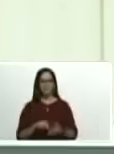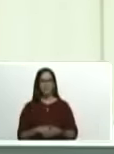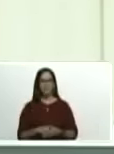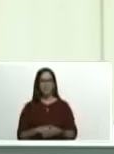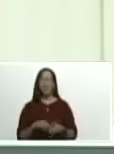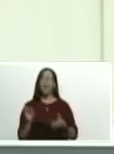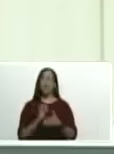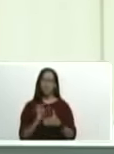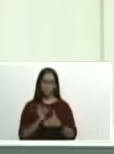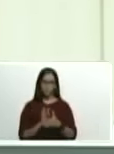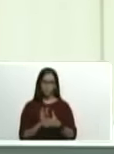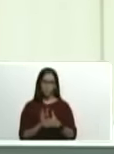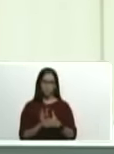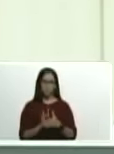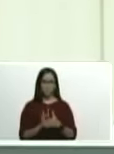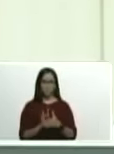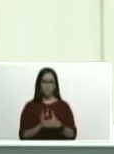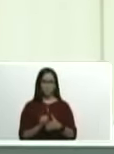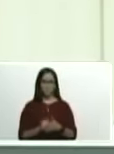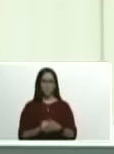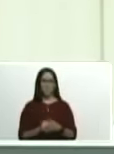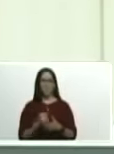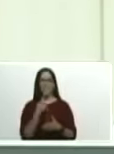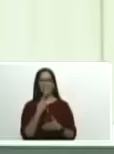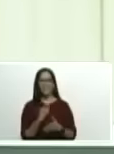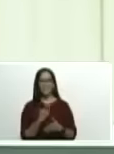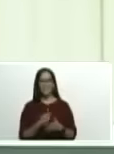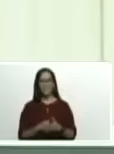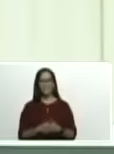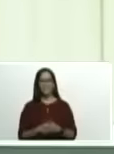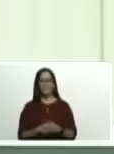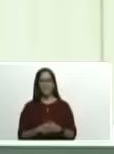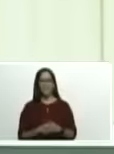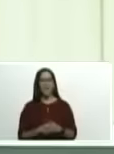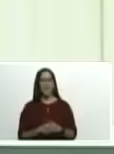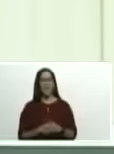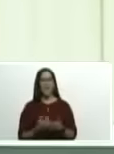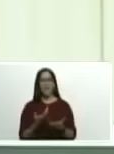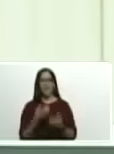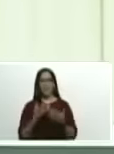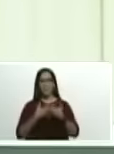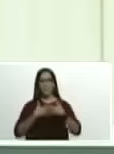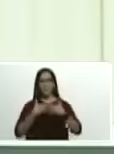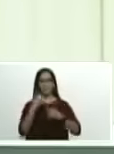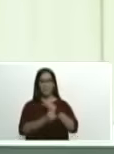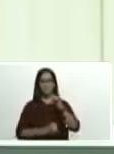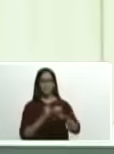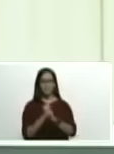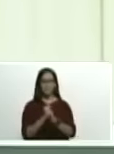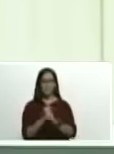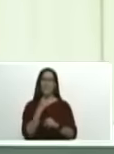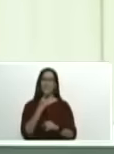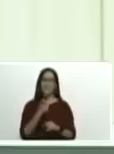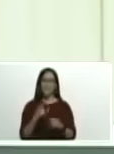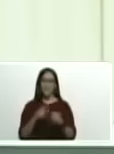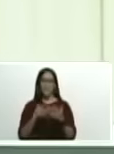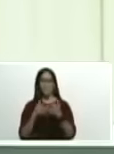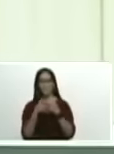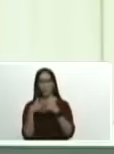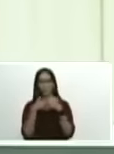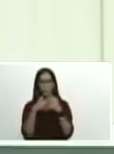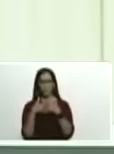en función de decirle a las transnacionales, de decirle al